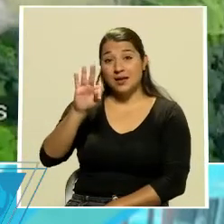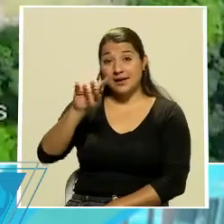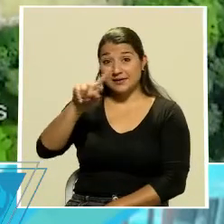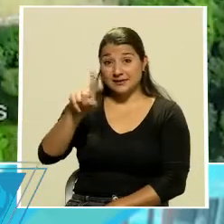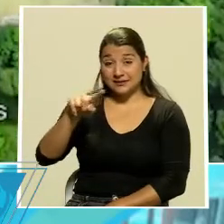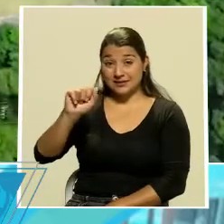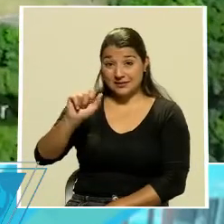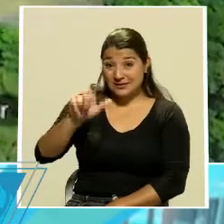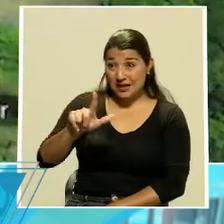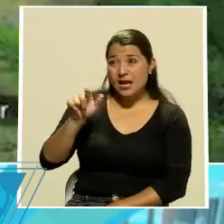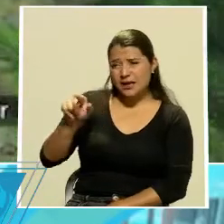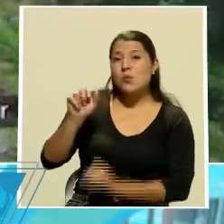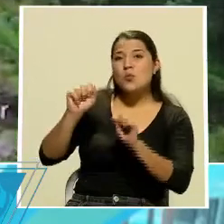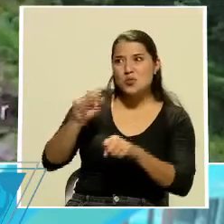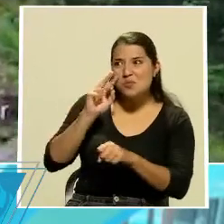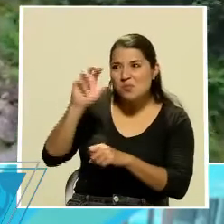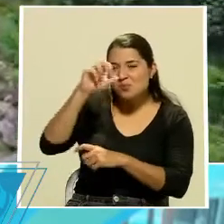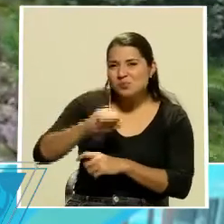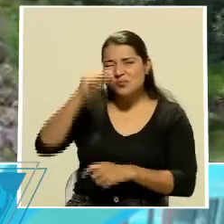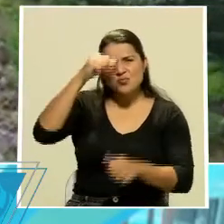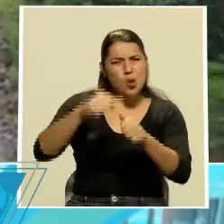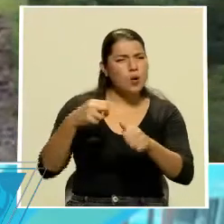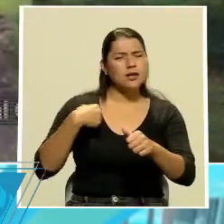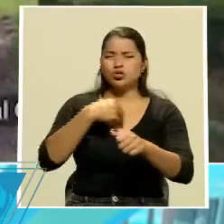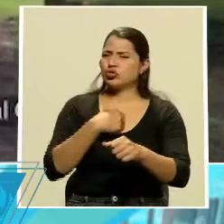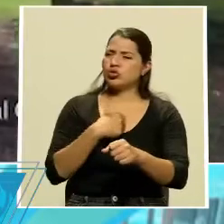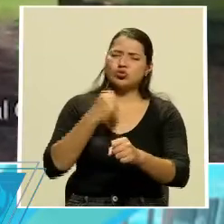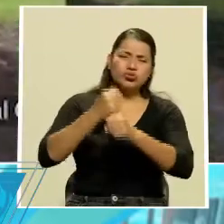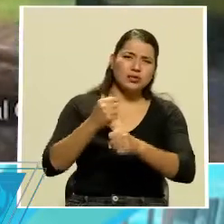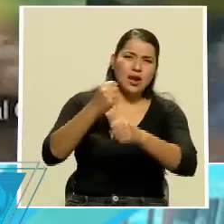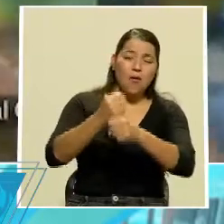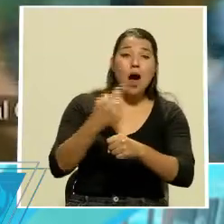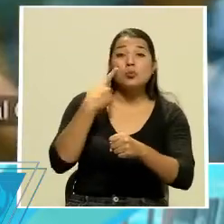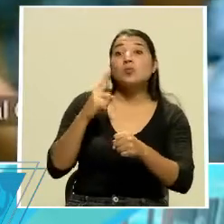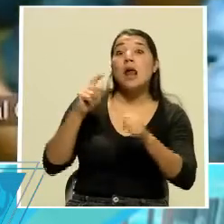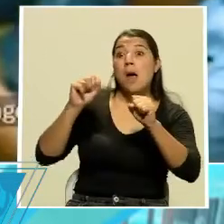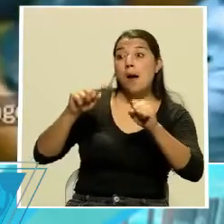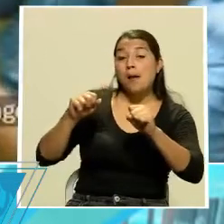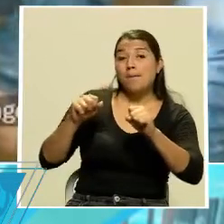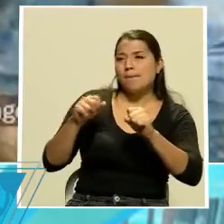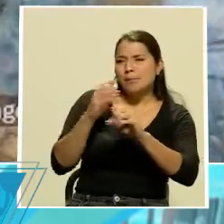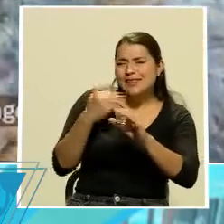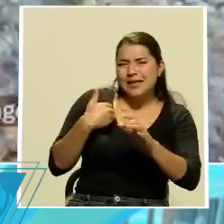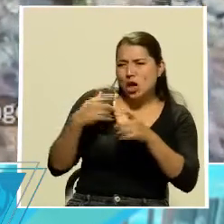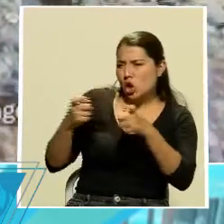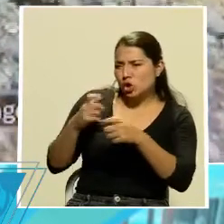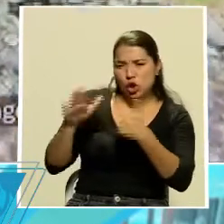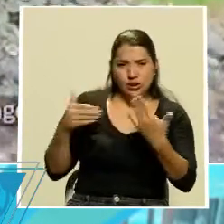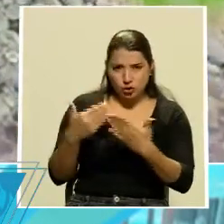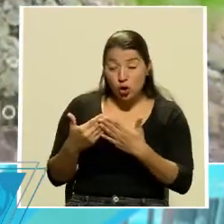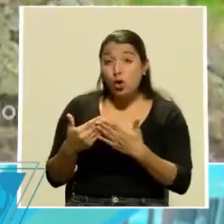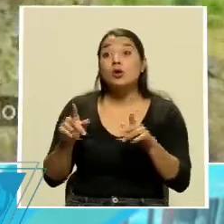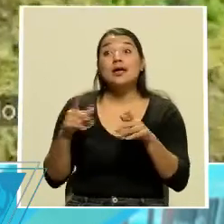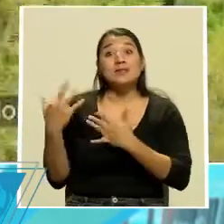trabajo necesario para operar de manera controlada y legal el volcán Turrialba. Se espera que para noviembre podamos